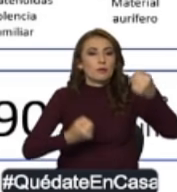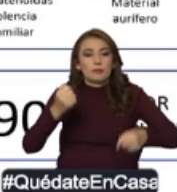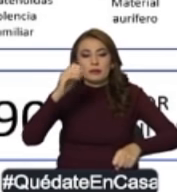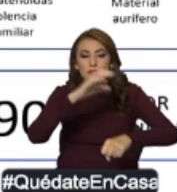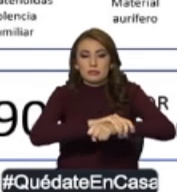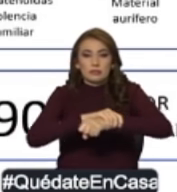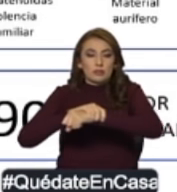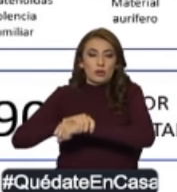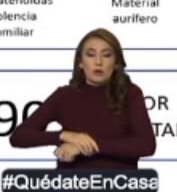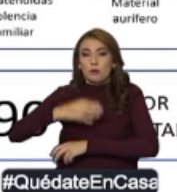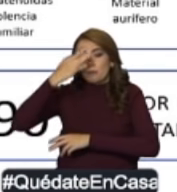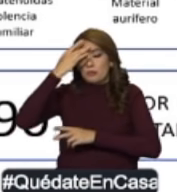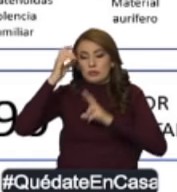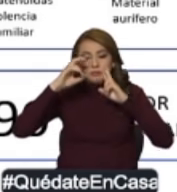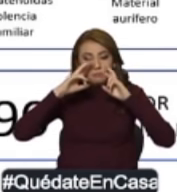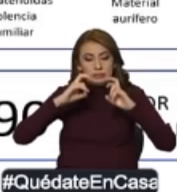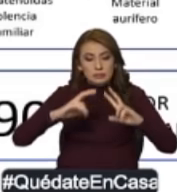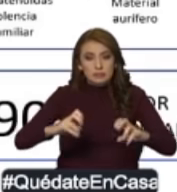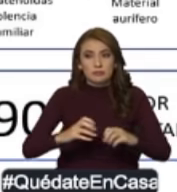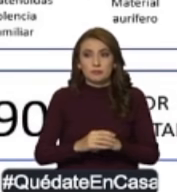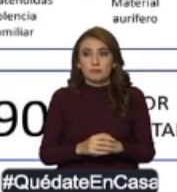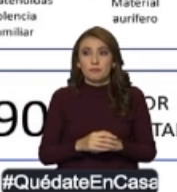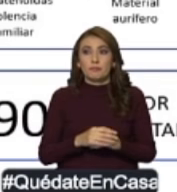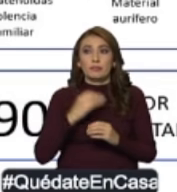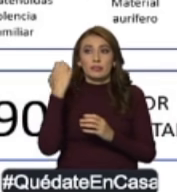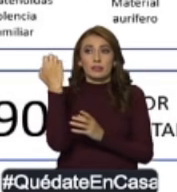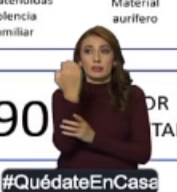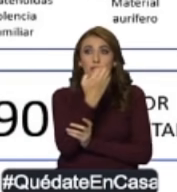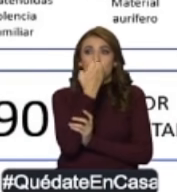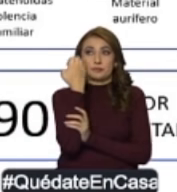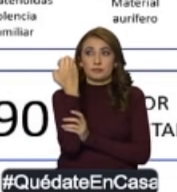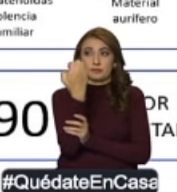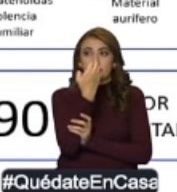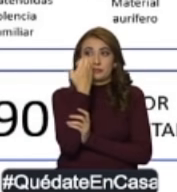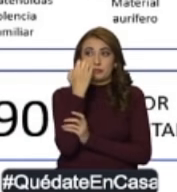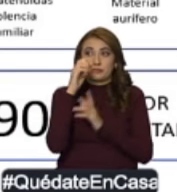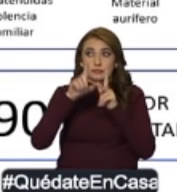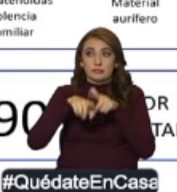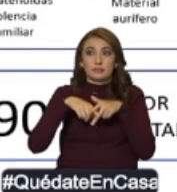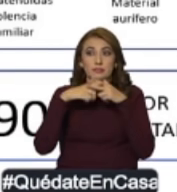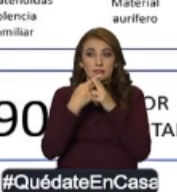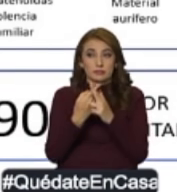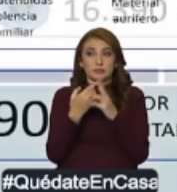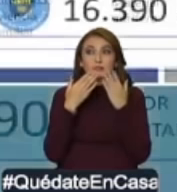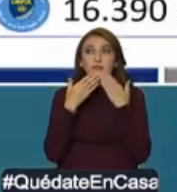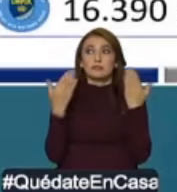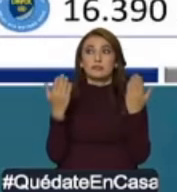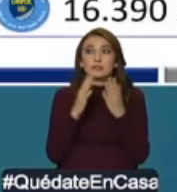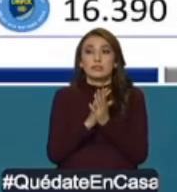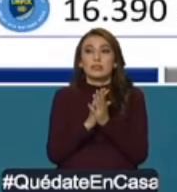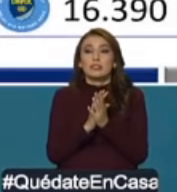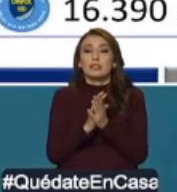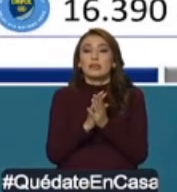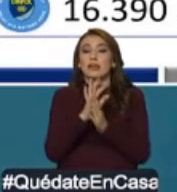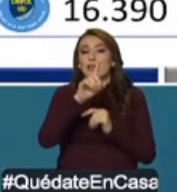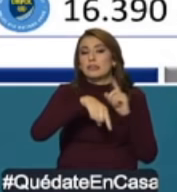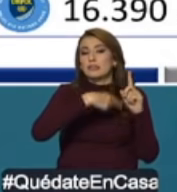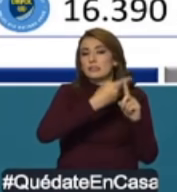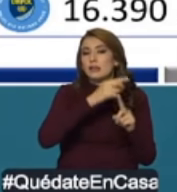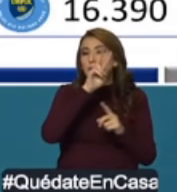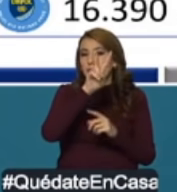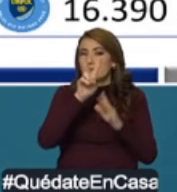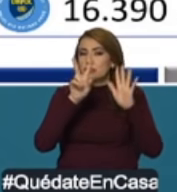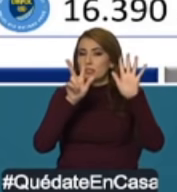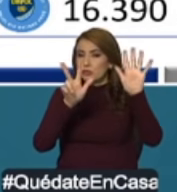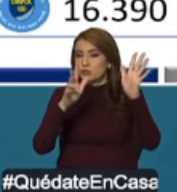fines investigativos. Ya en la emergencia sanitaria, es decir, desde el 15 de marzo hasta el 28-29 hoy de